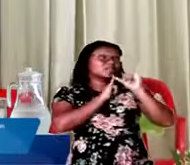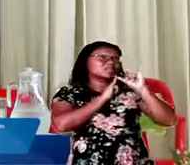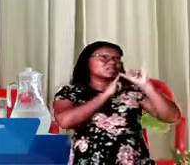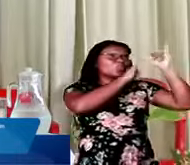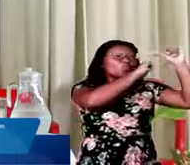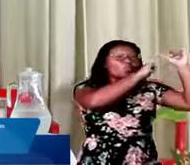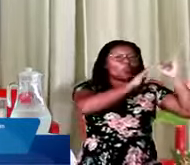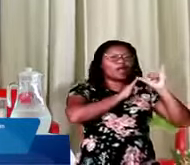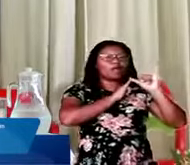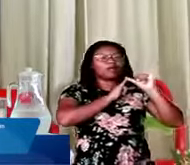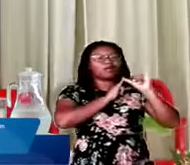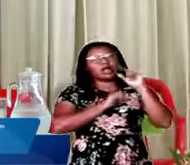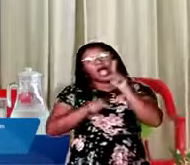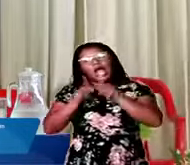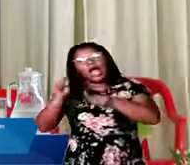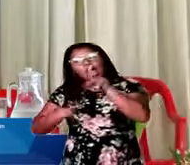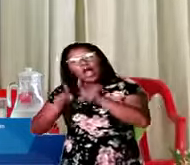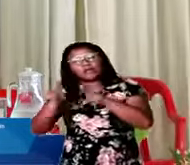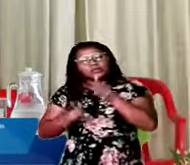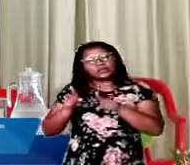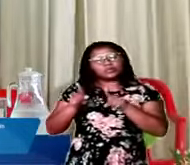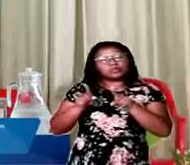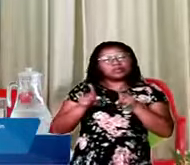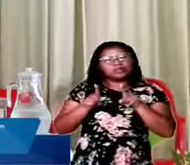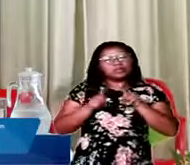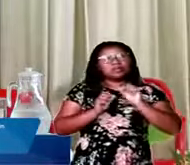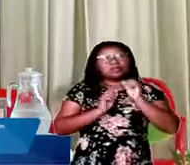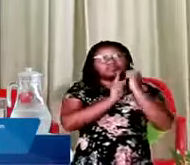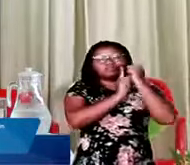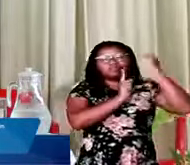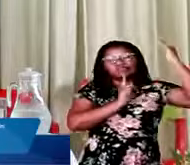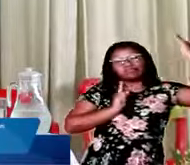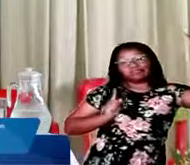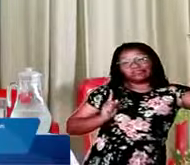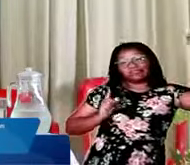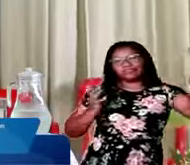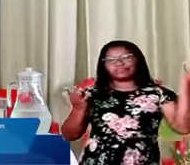deteriorada. Lo que hizo el pecado fue deteriorar